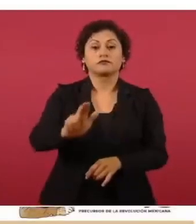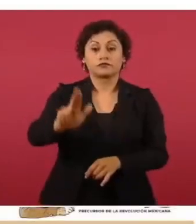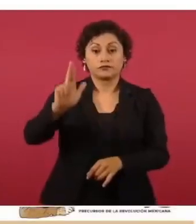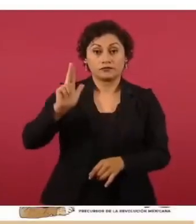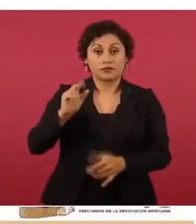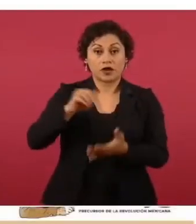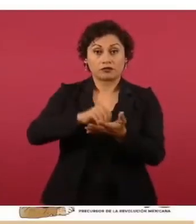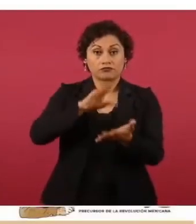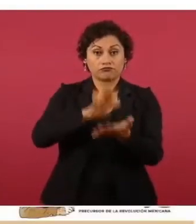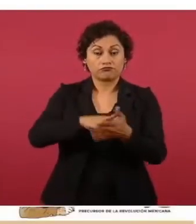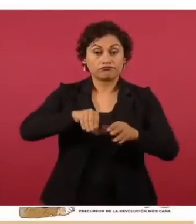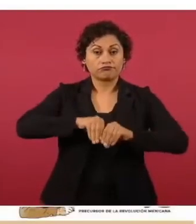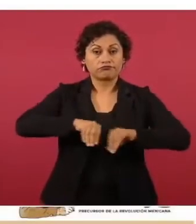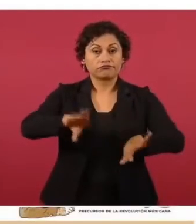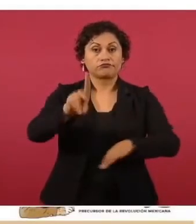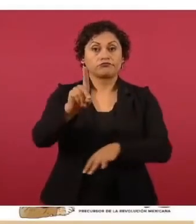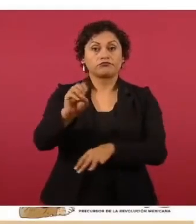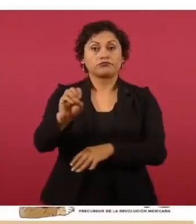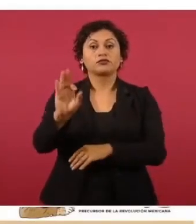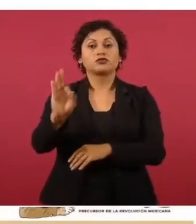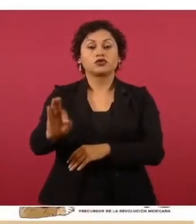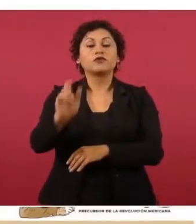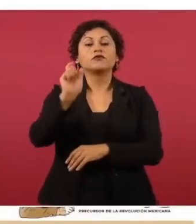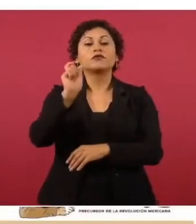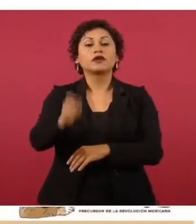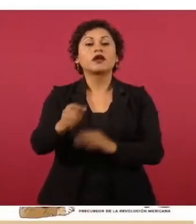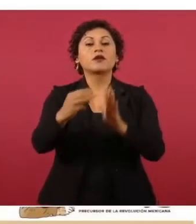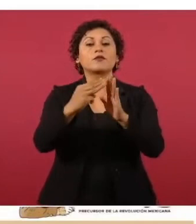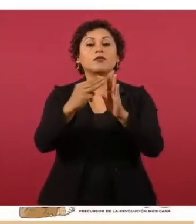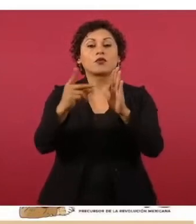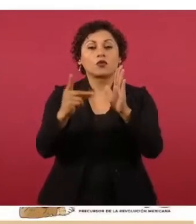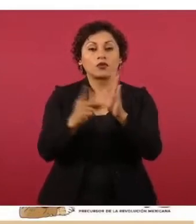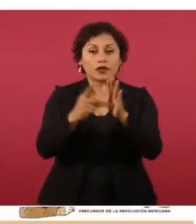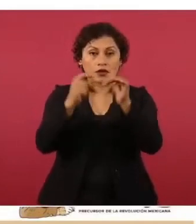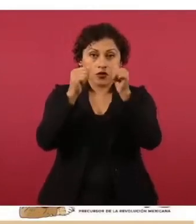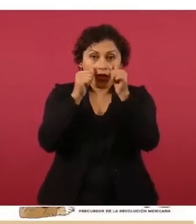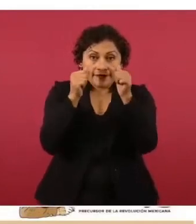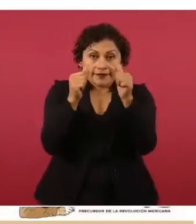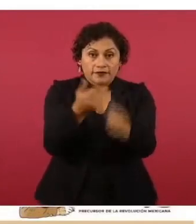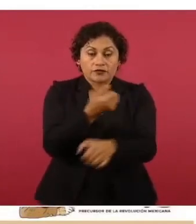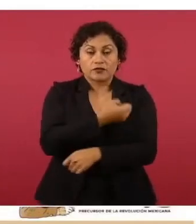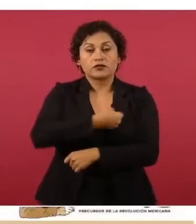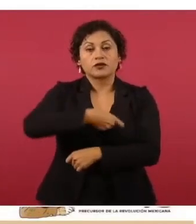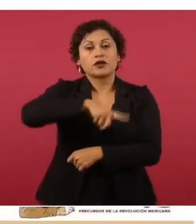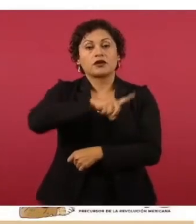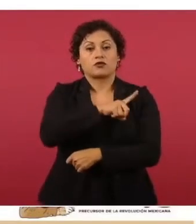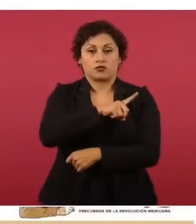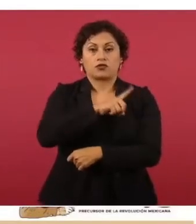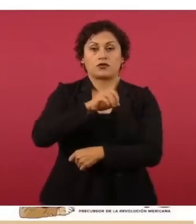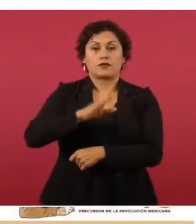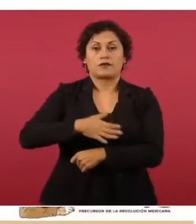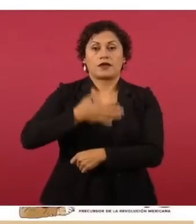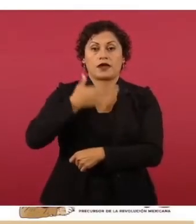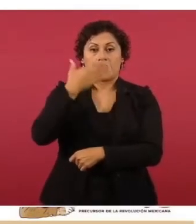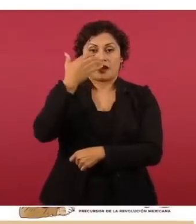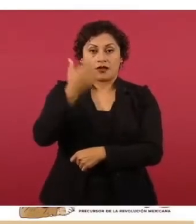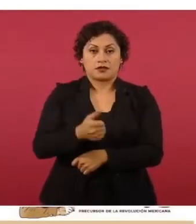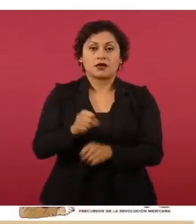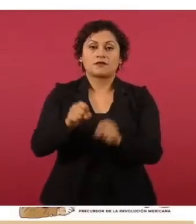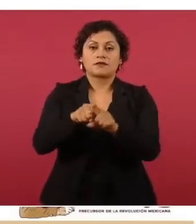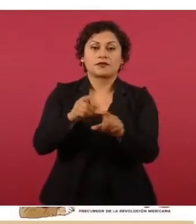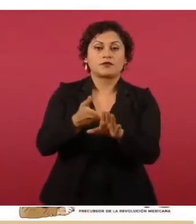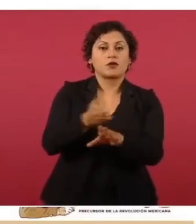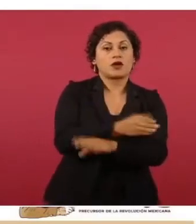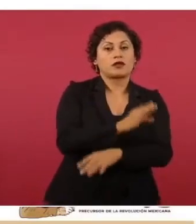de la Federación el modelo de atención a la salud para el bienestar. Es el modelo actualizado del IMSS-Coplamar